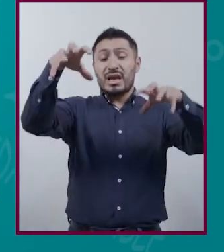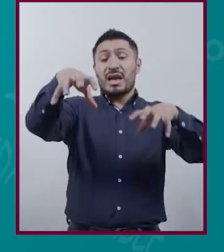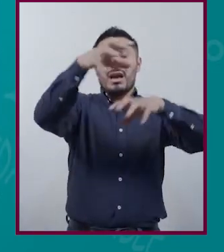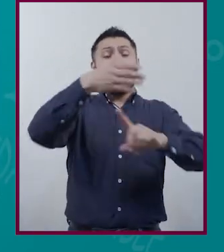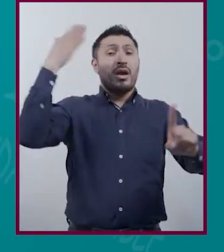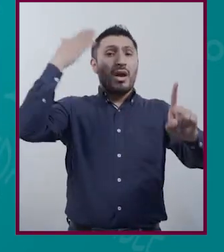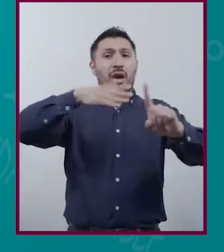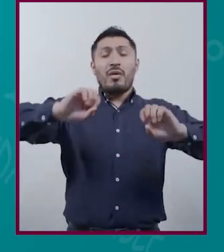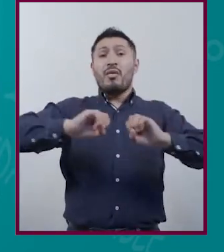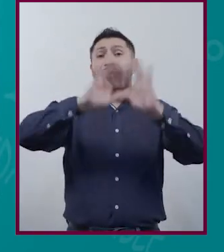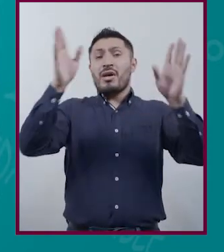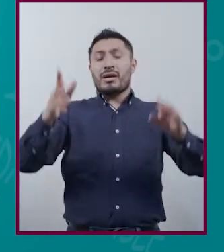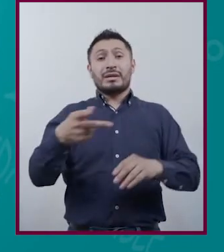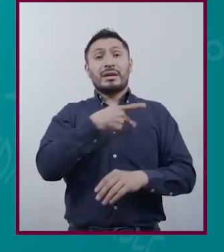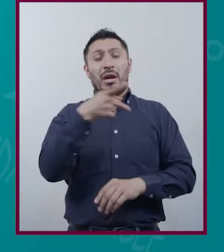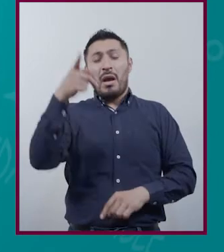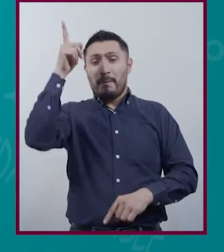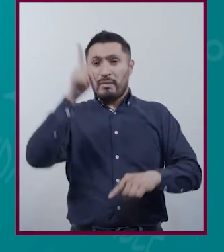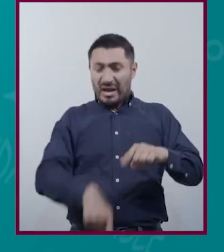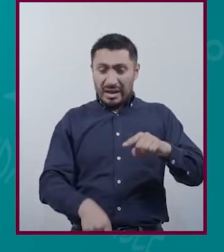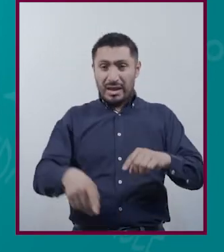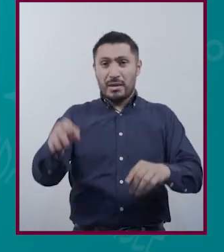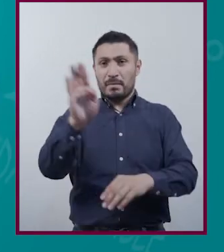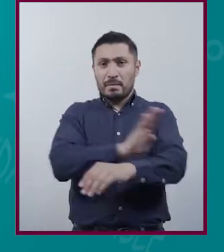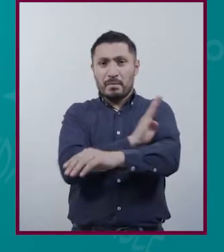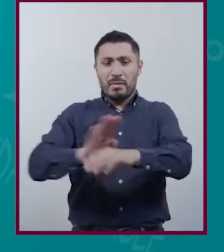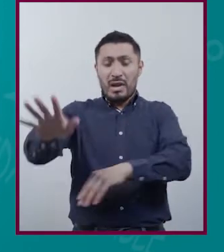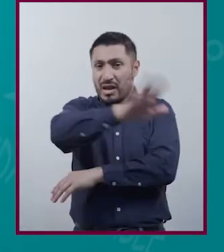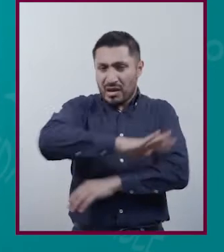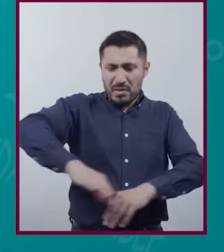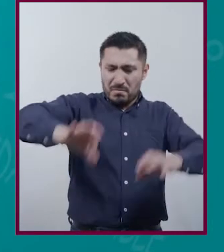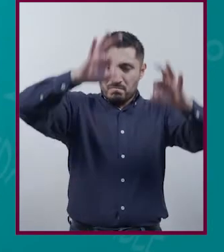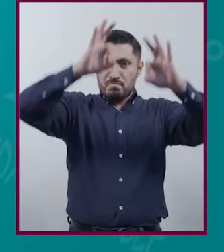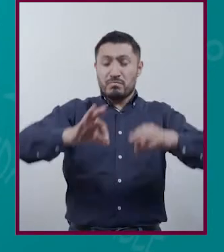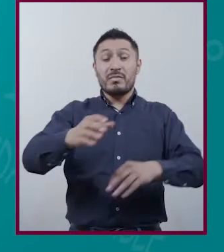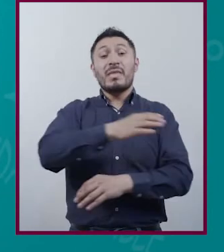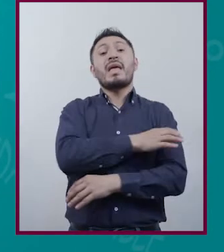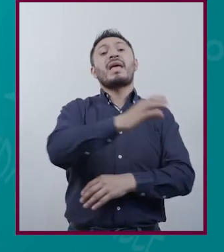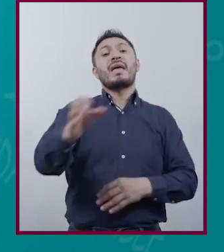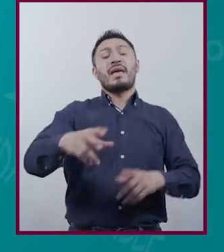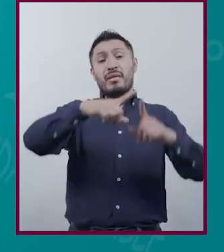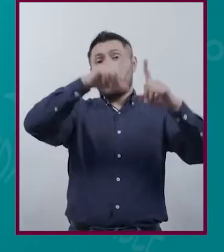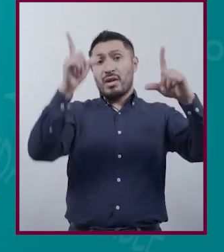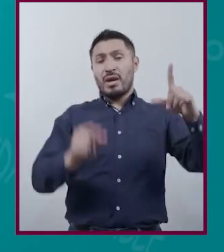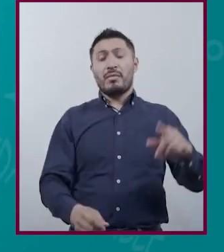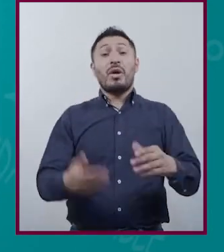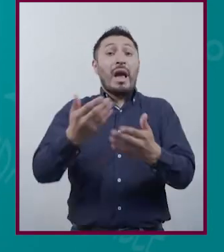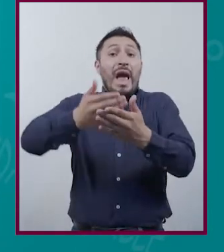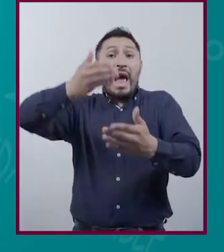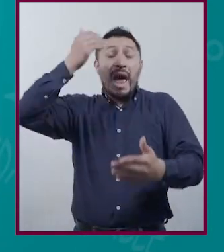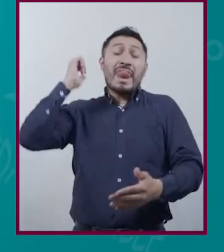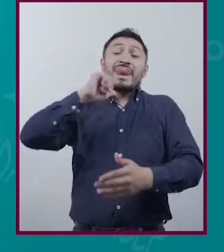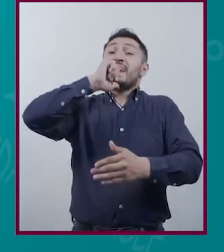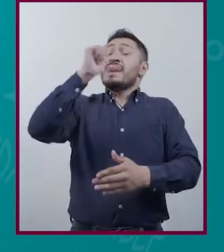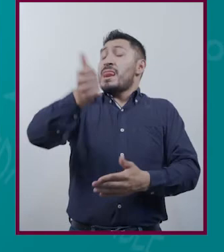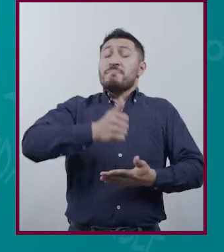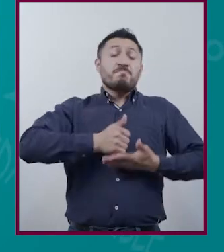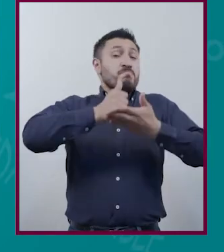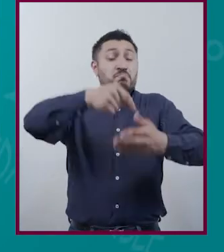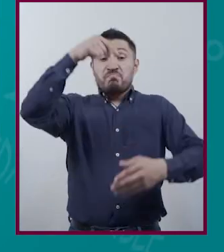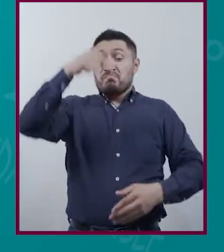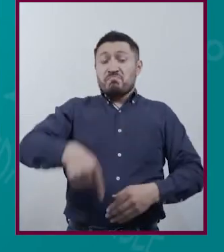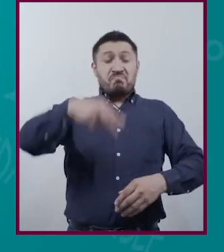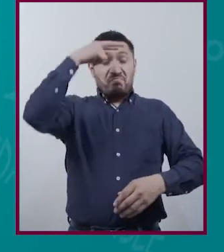clara: superar la pobreza y conseguir el bienestar de la población en el campo. Una situación nunca antes vista en